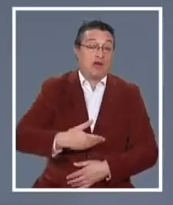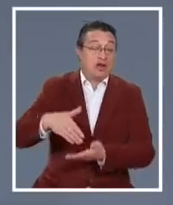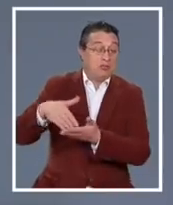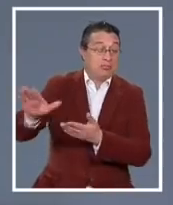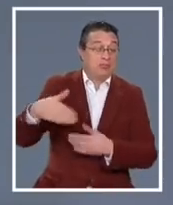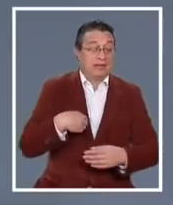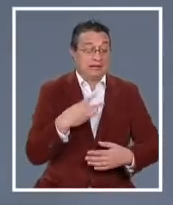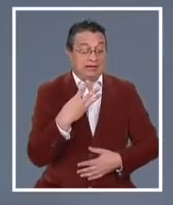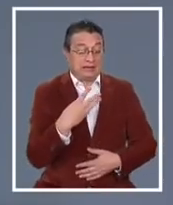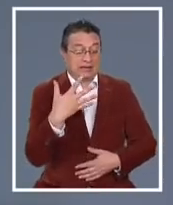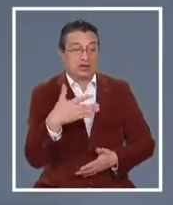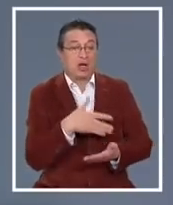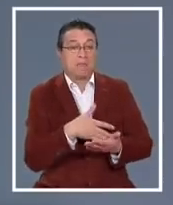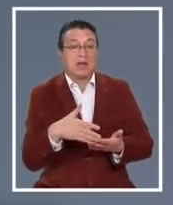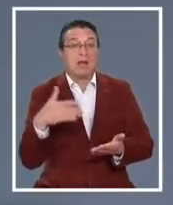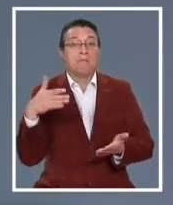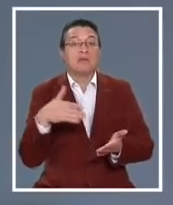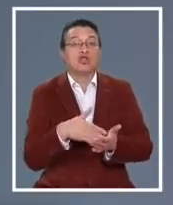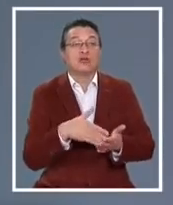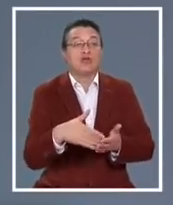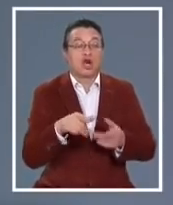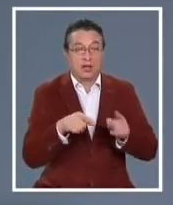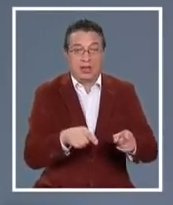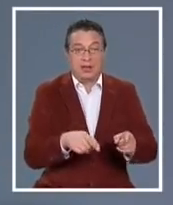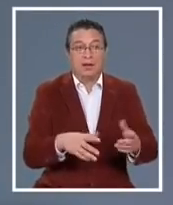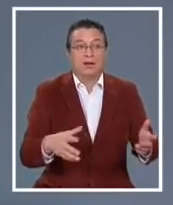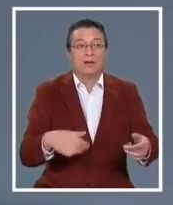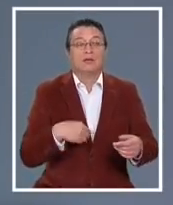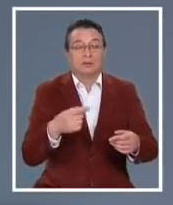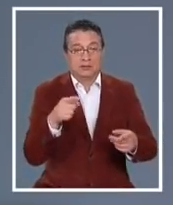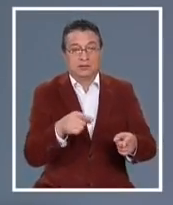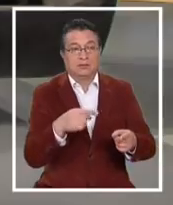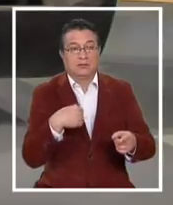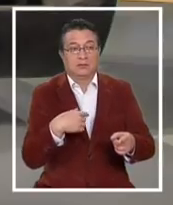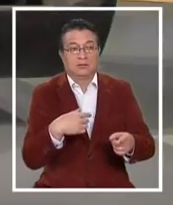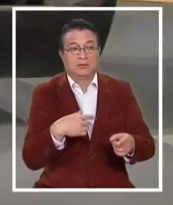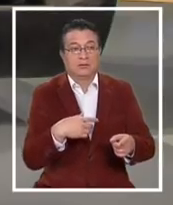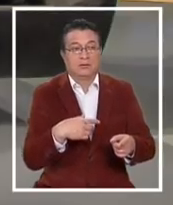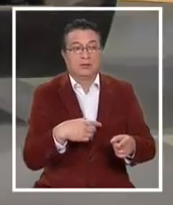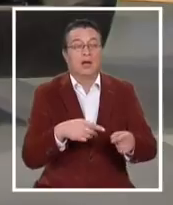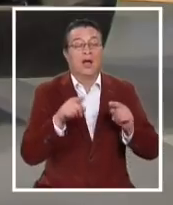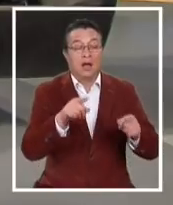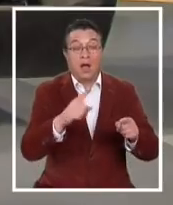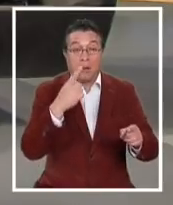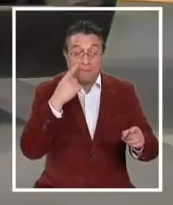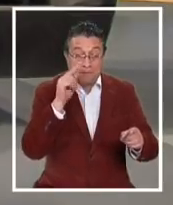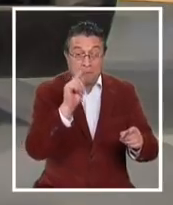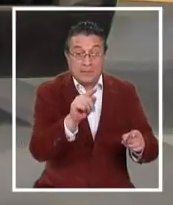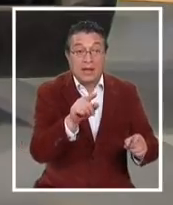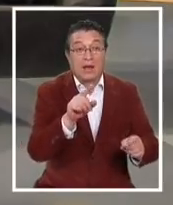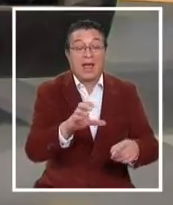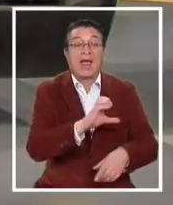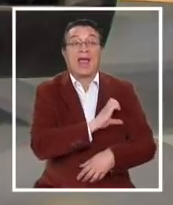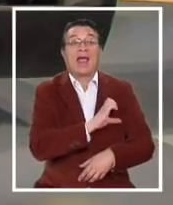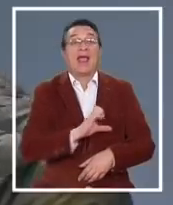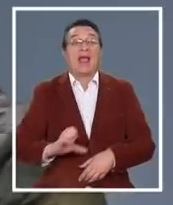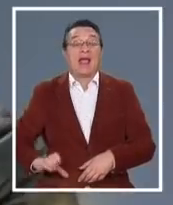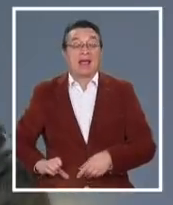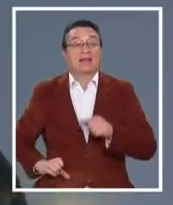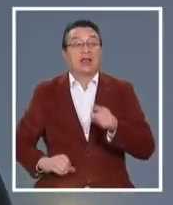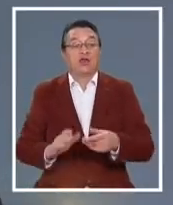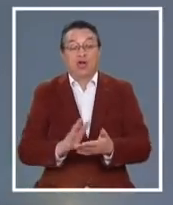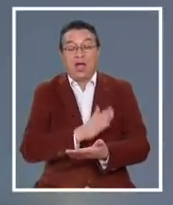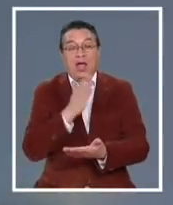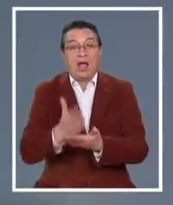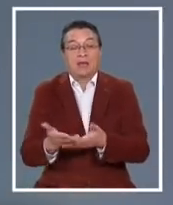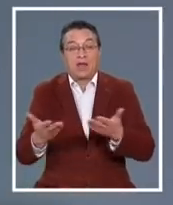en 35.000 millones de dólares. Incluyo los 62% de esos recursos han ido a las cuentas corrientes y al ahorro. Y fíjate que el Estado hasta